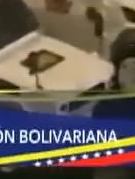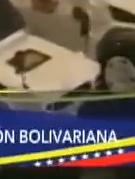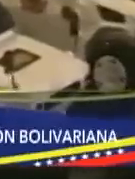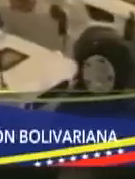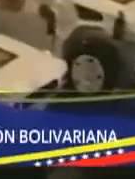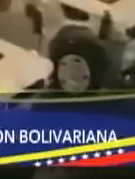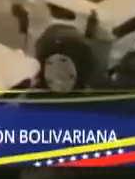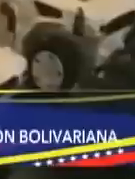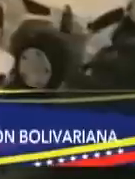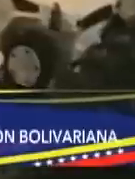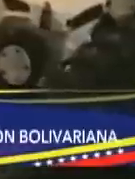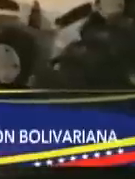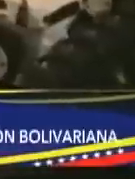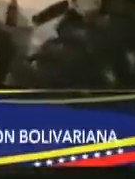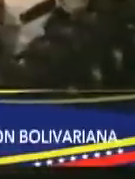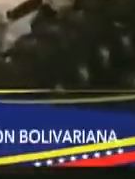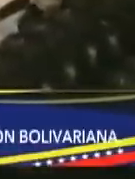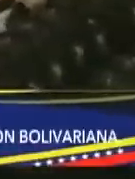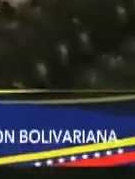Chávez fue electo con el